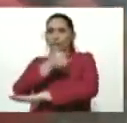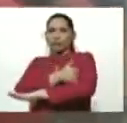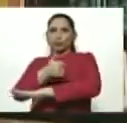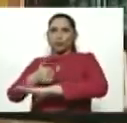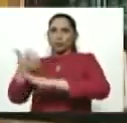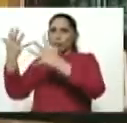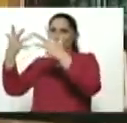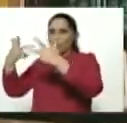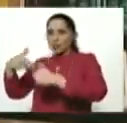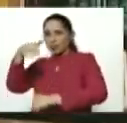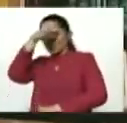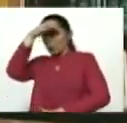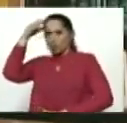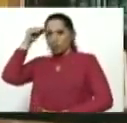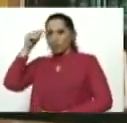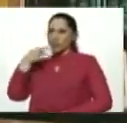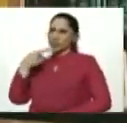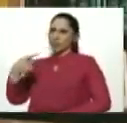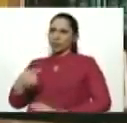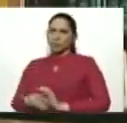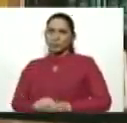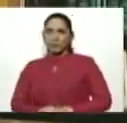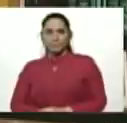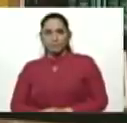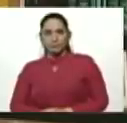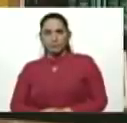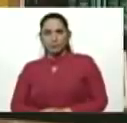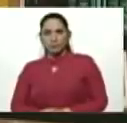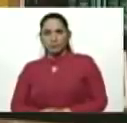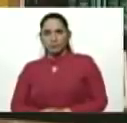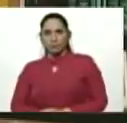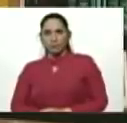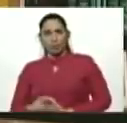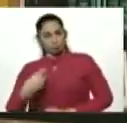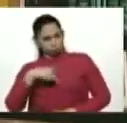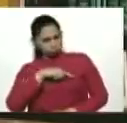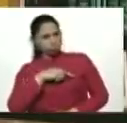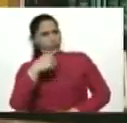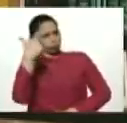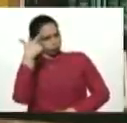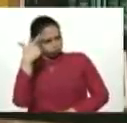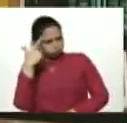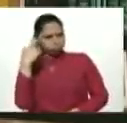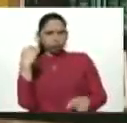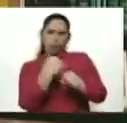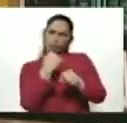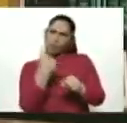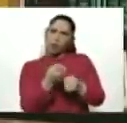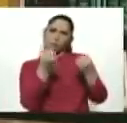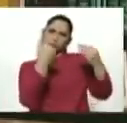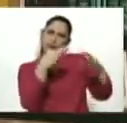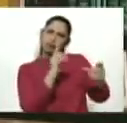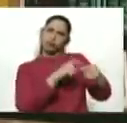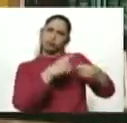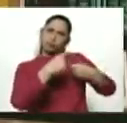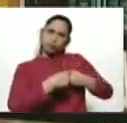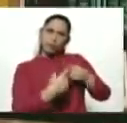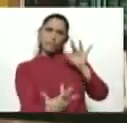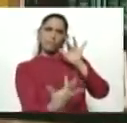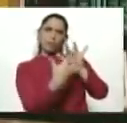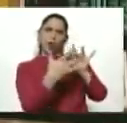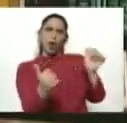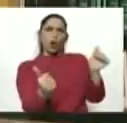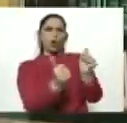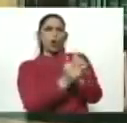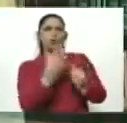alto funcionario de la administración de Donald Trump, diciendo Estamos al tanto del trabajo de muchos individuos vinculados con los adversarios de